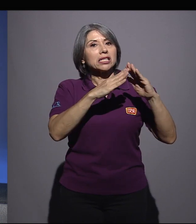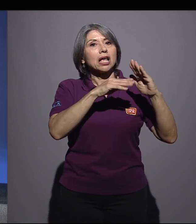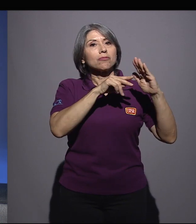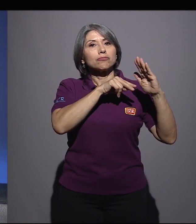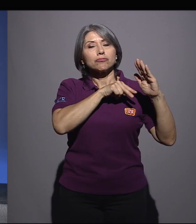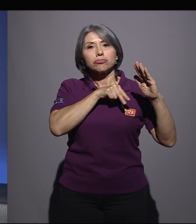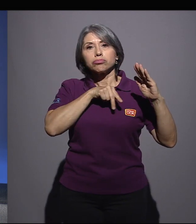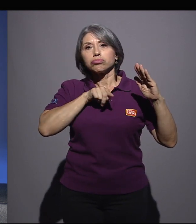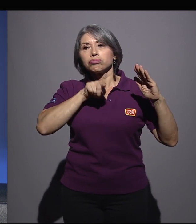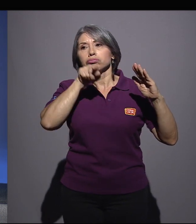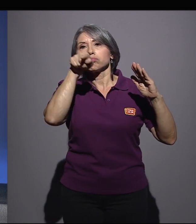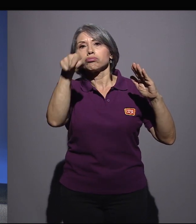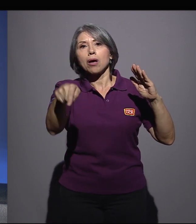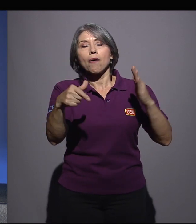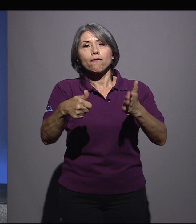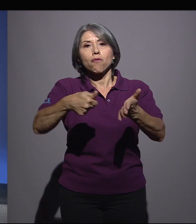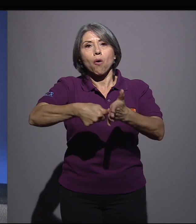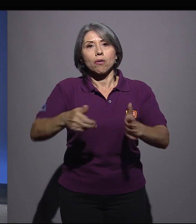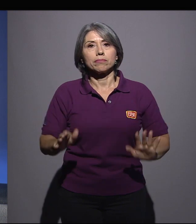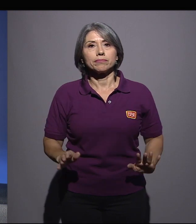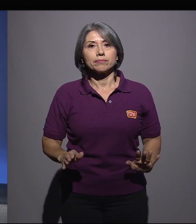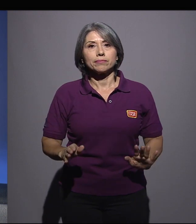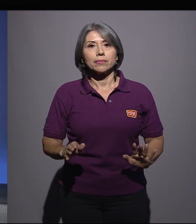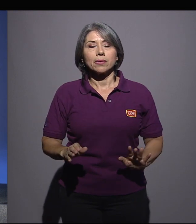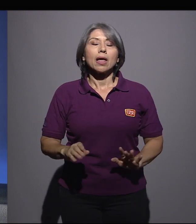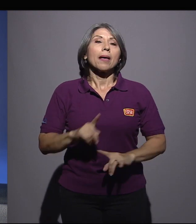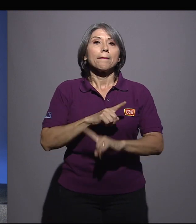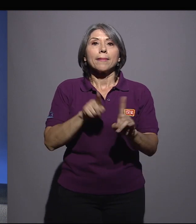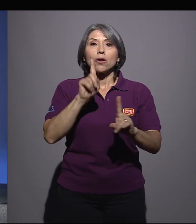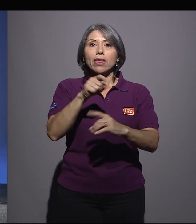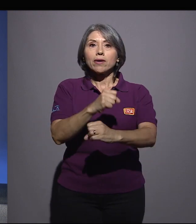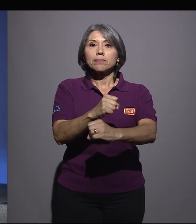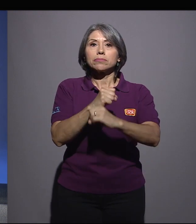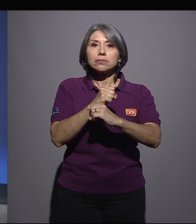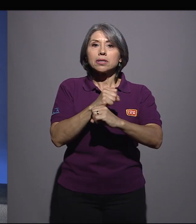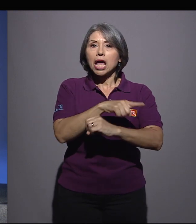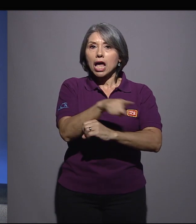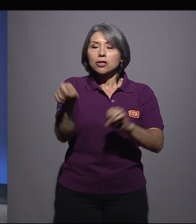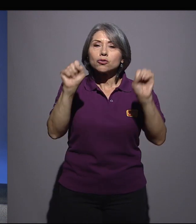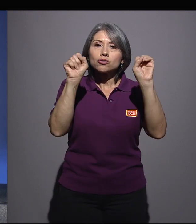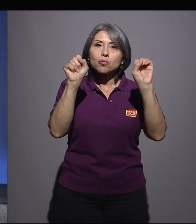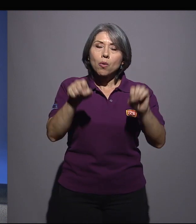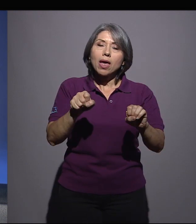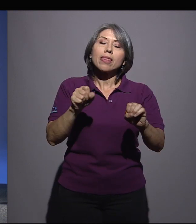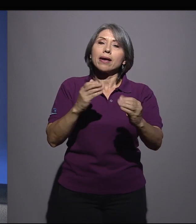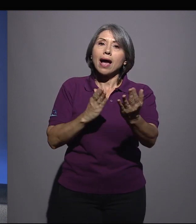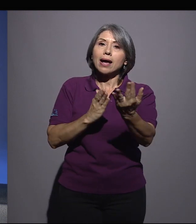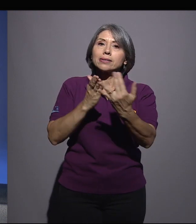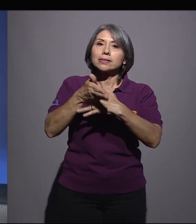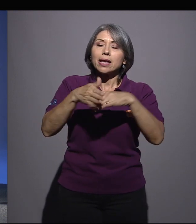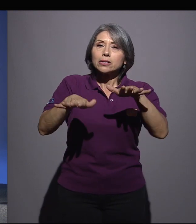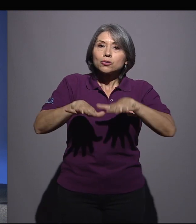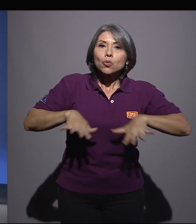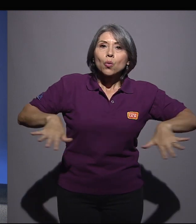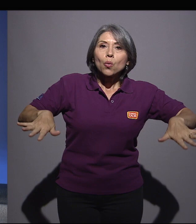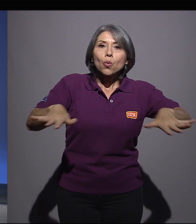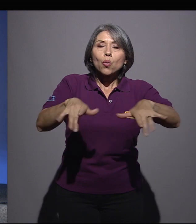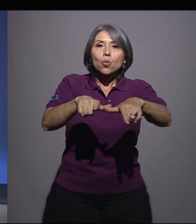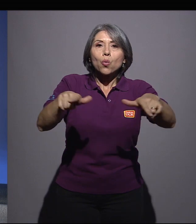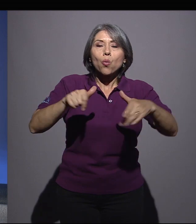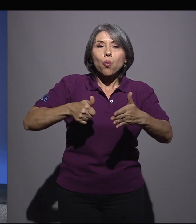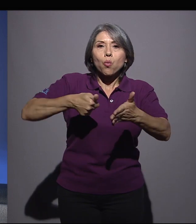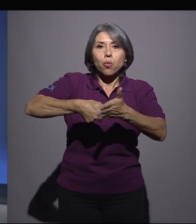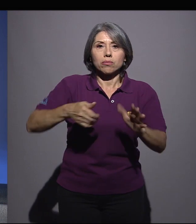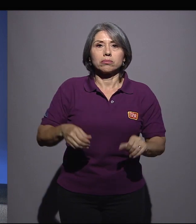voto. Eso sí, ¿verdad?, garantizándoles a ellos el acceso hacia los espacios físicos de los centros de votación,